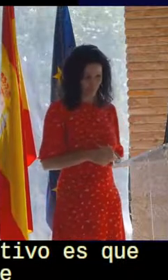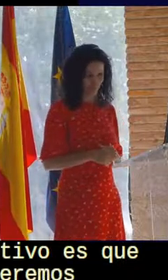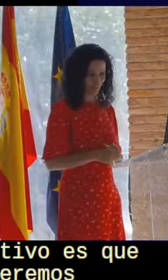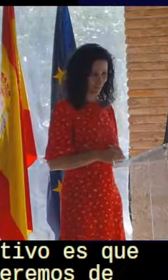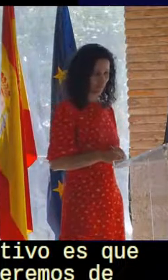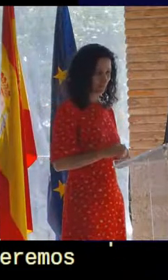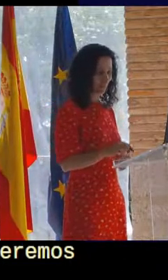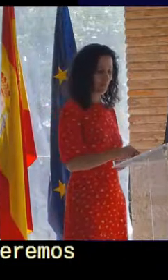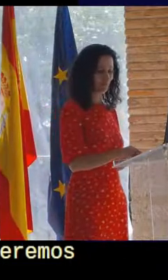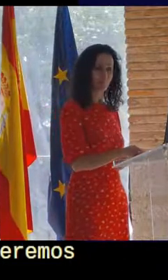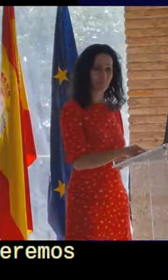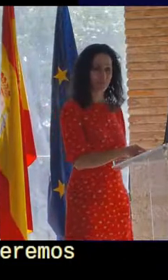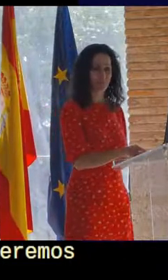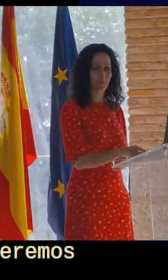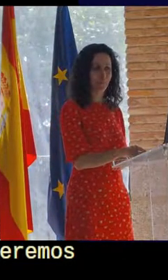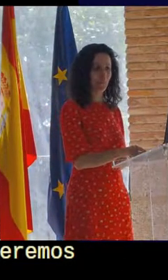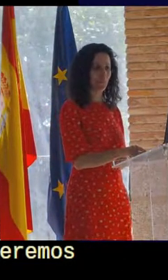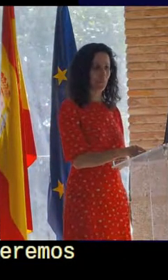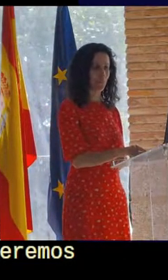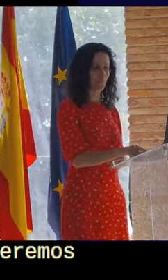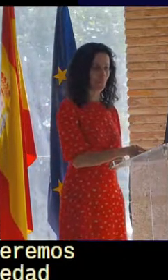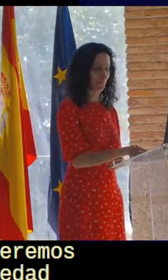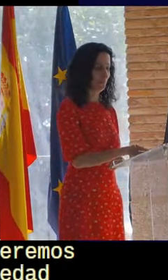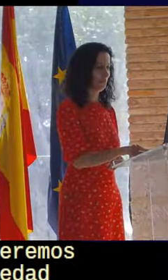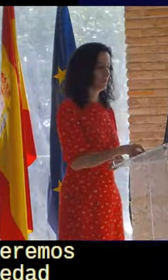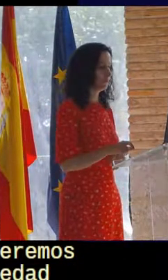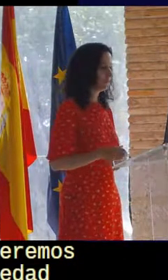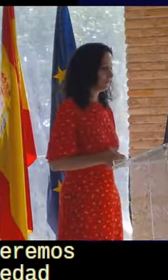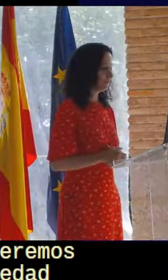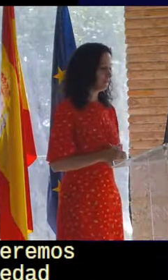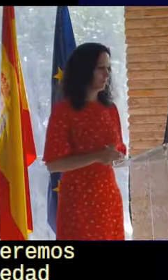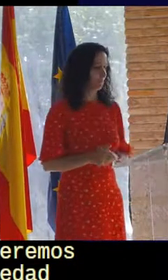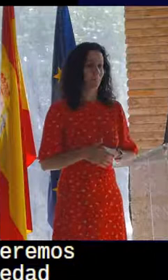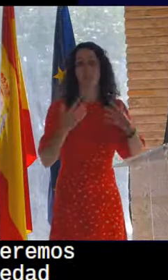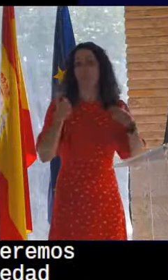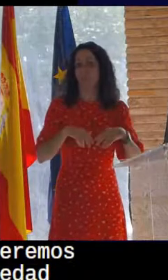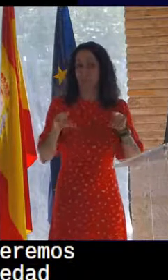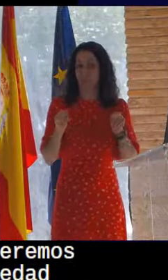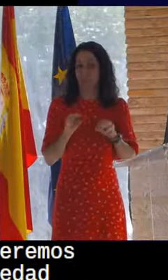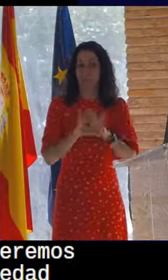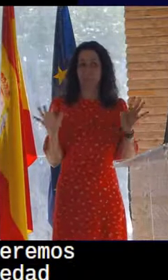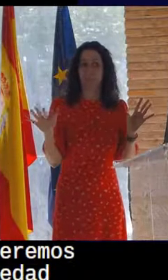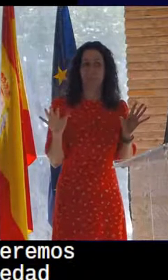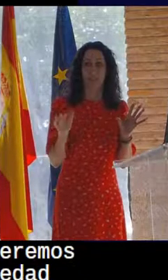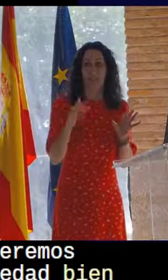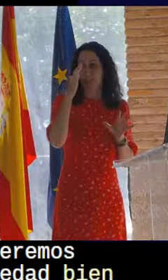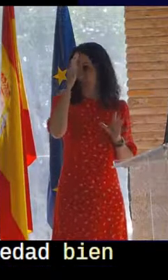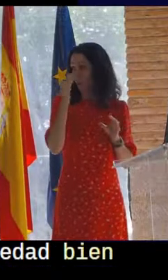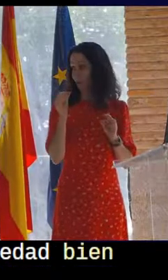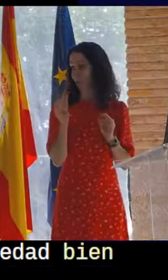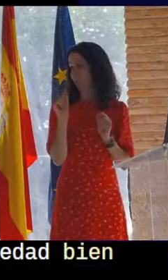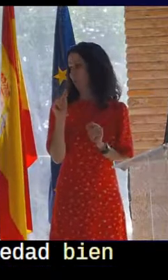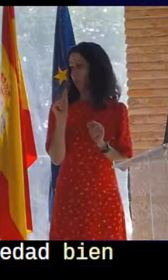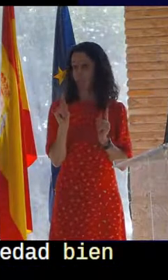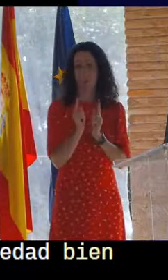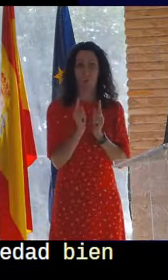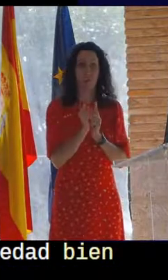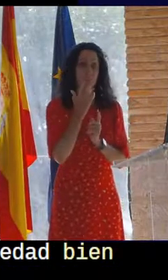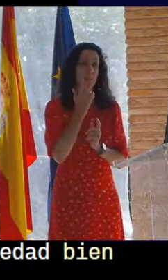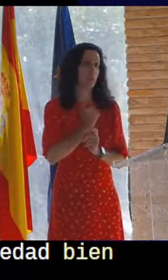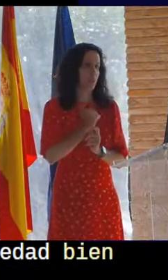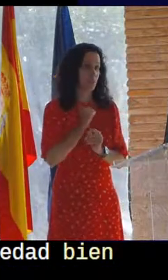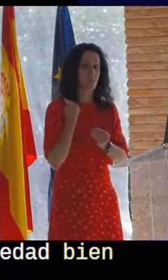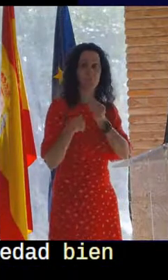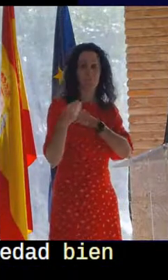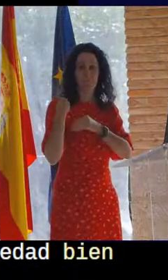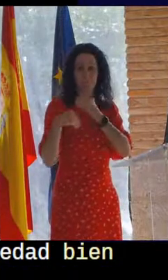queremos estar discriminados en nuestra propia sociedad bien pues si os parece toda esta parte la